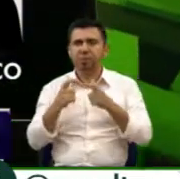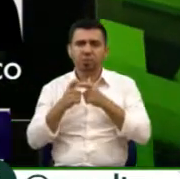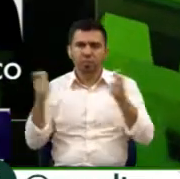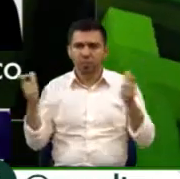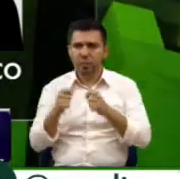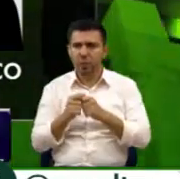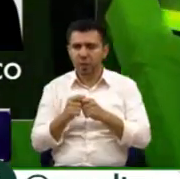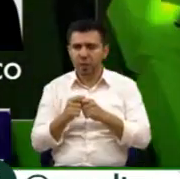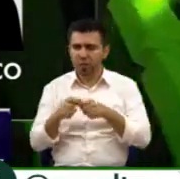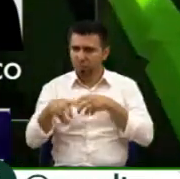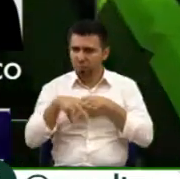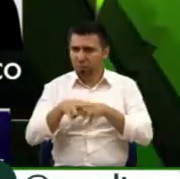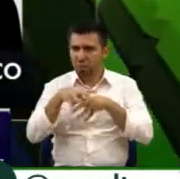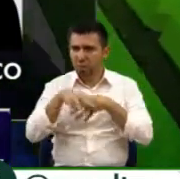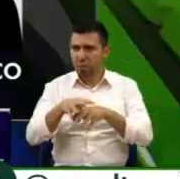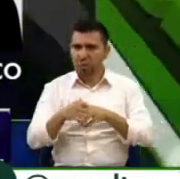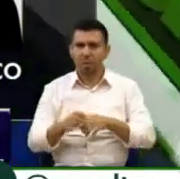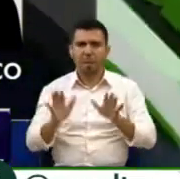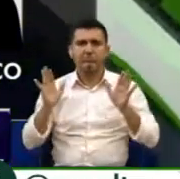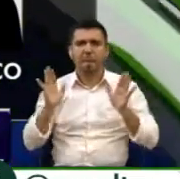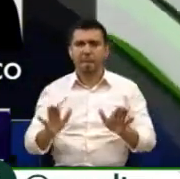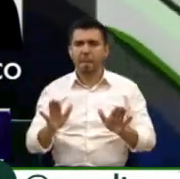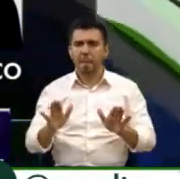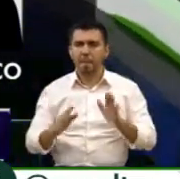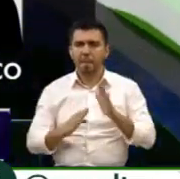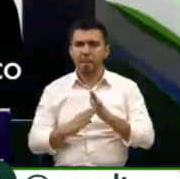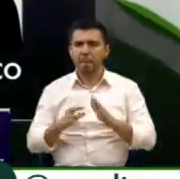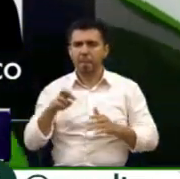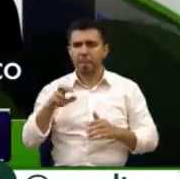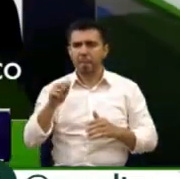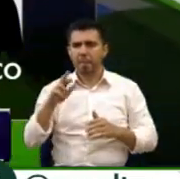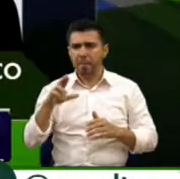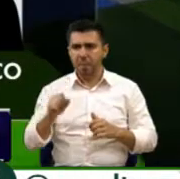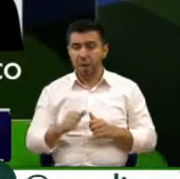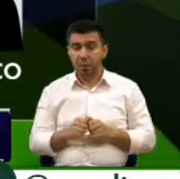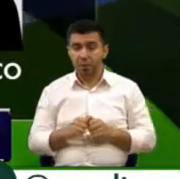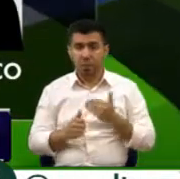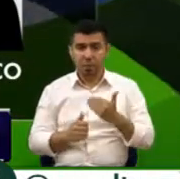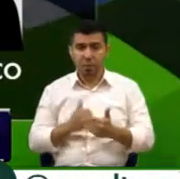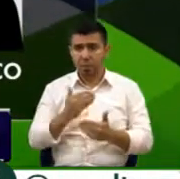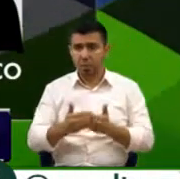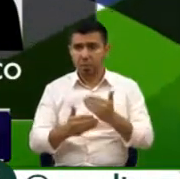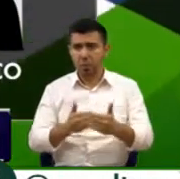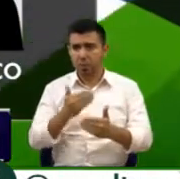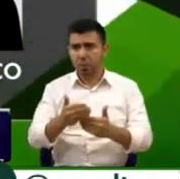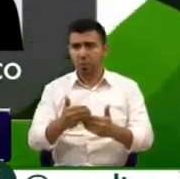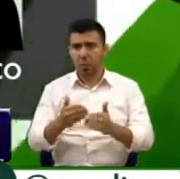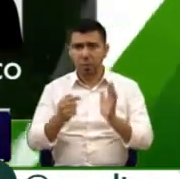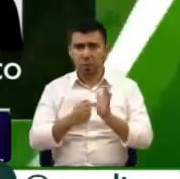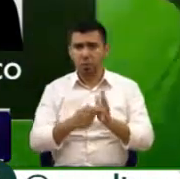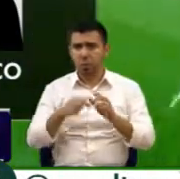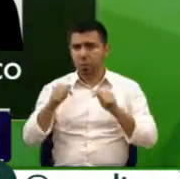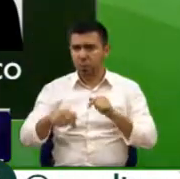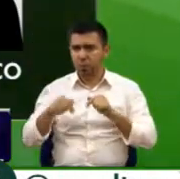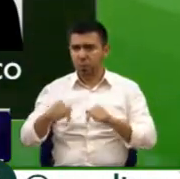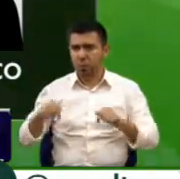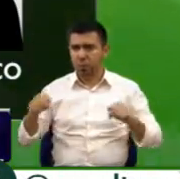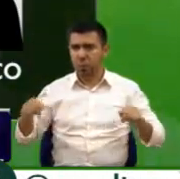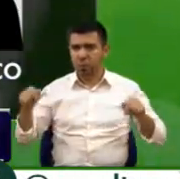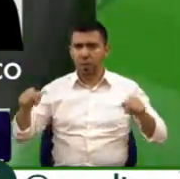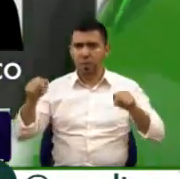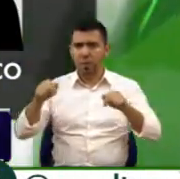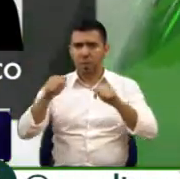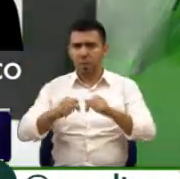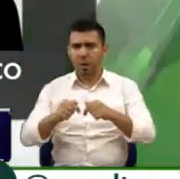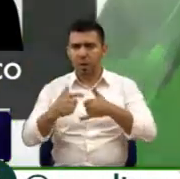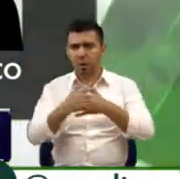jornada de movilización y de paro. Entonces, todos los procesos en sus diferentes puntos se están preparando para esta gran jornada y